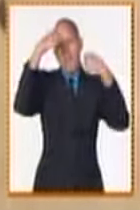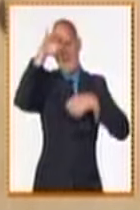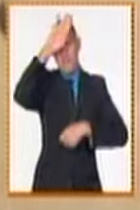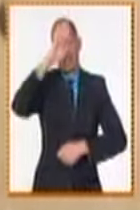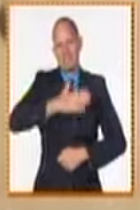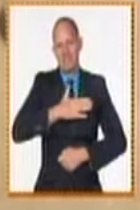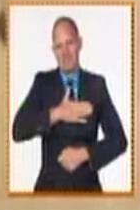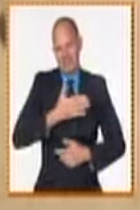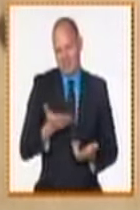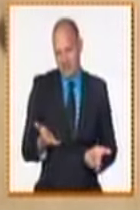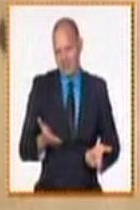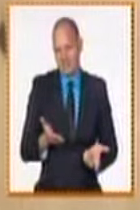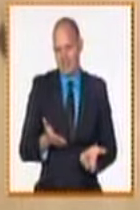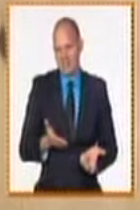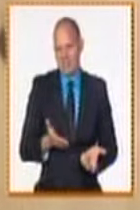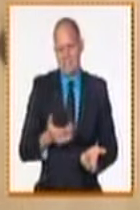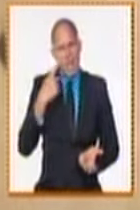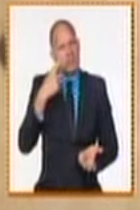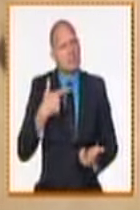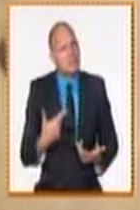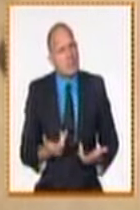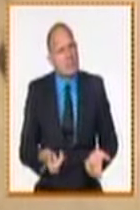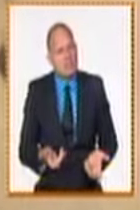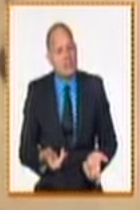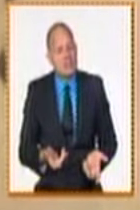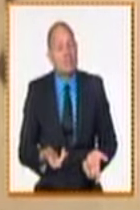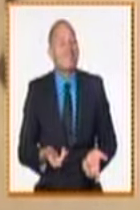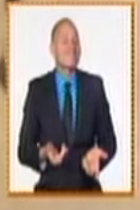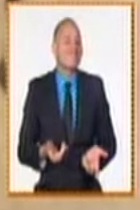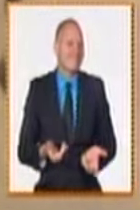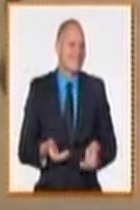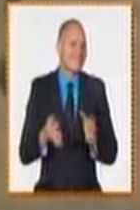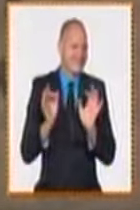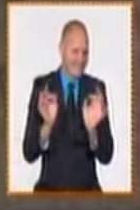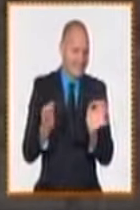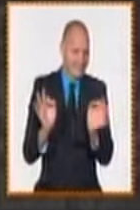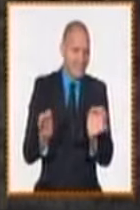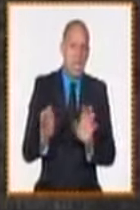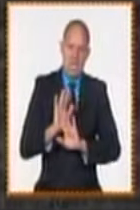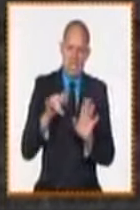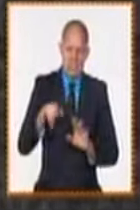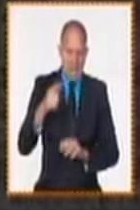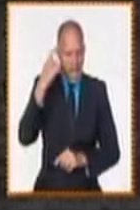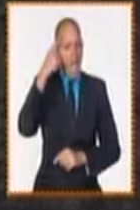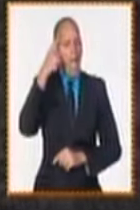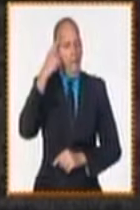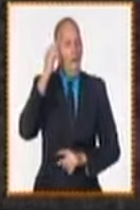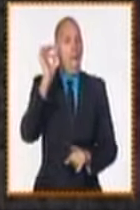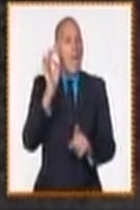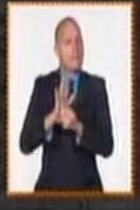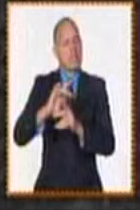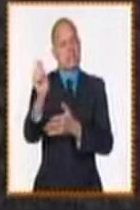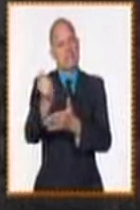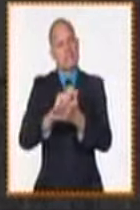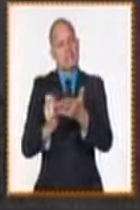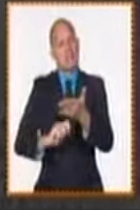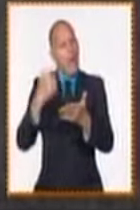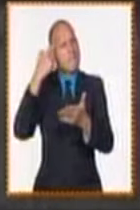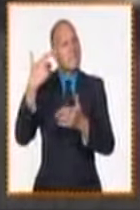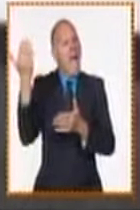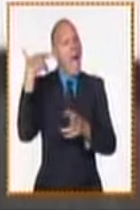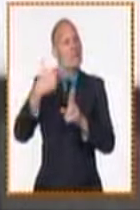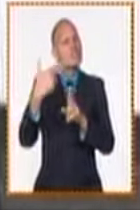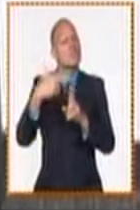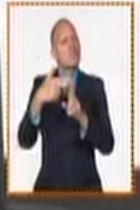Bayamo. No por casualidad, ese himno tiene como título La Bayamesa, siguiendo